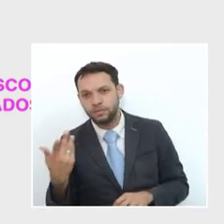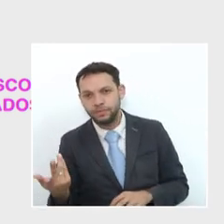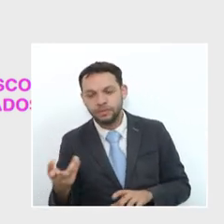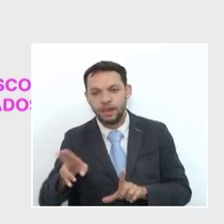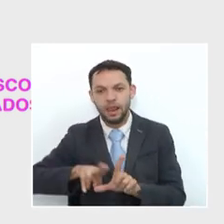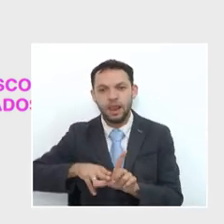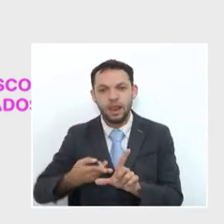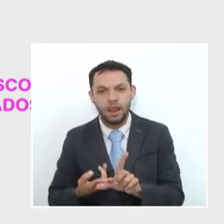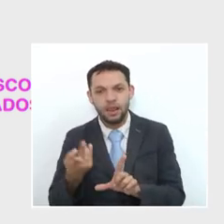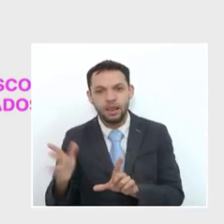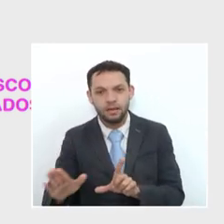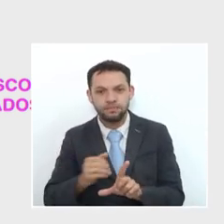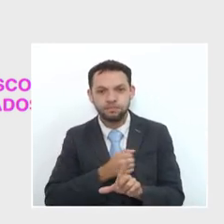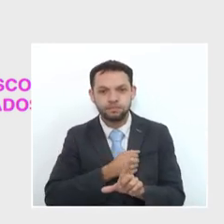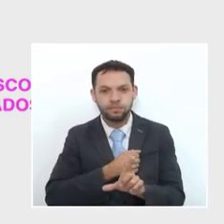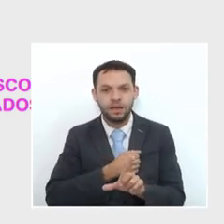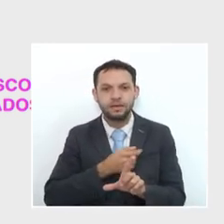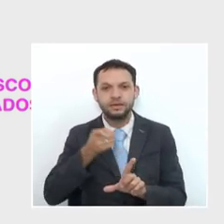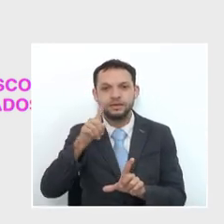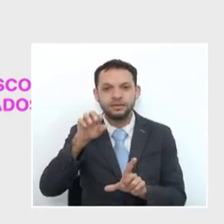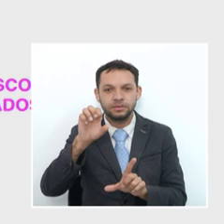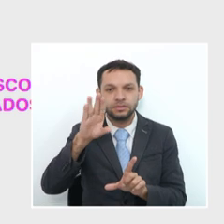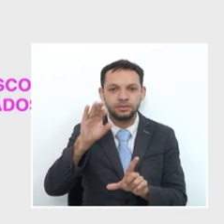traductor querido Sebastián, tan lindo que